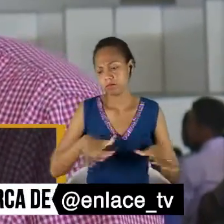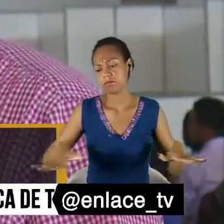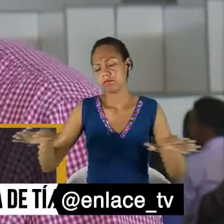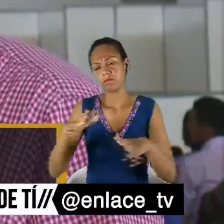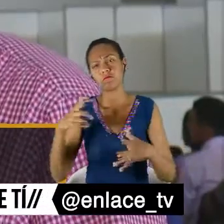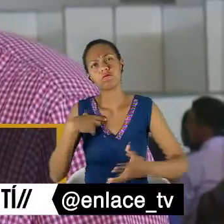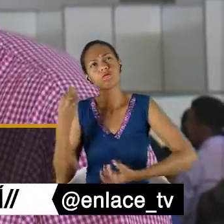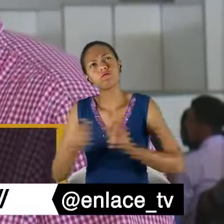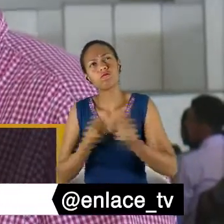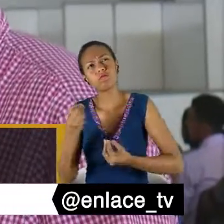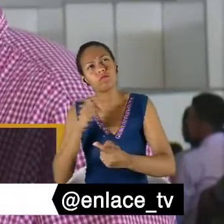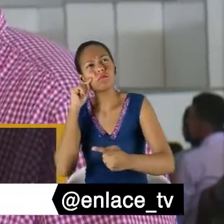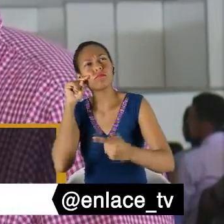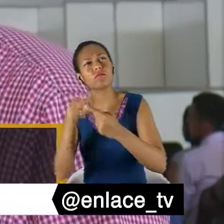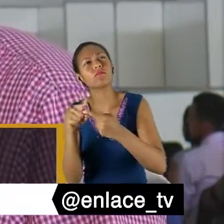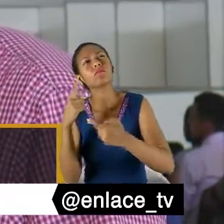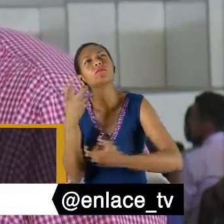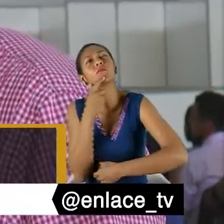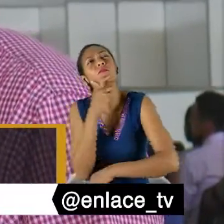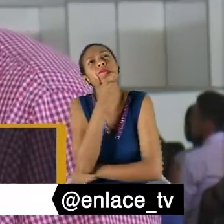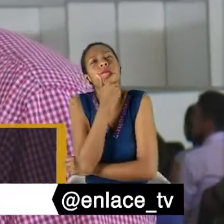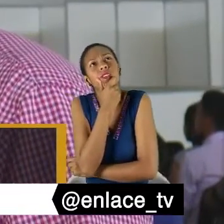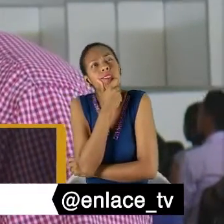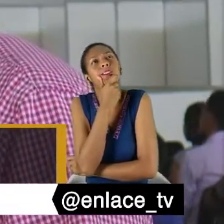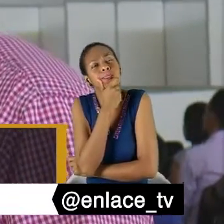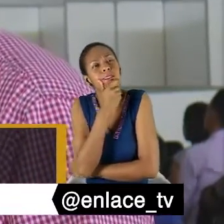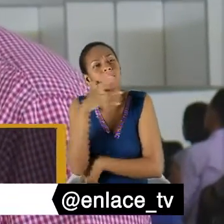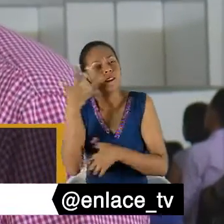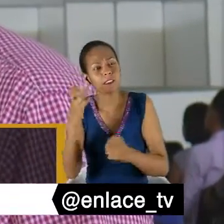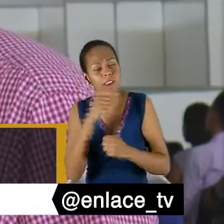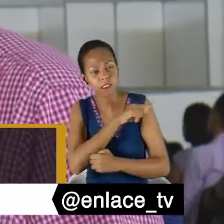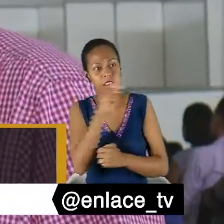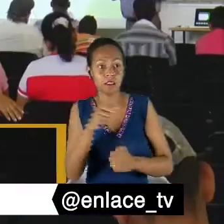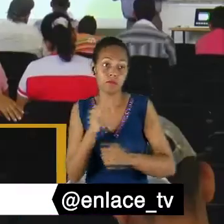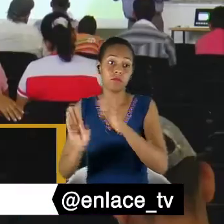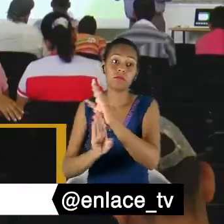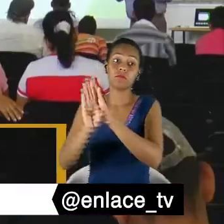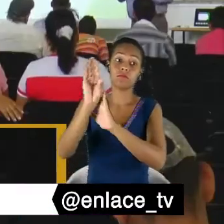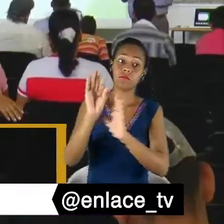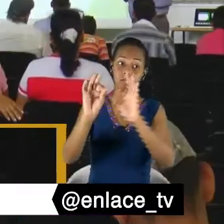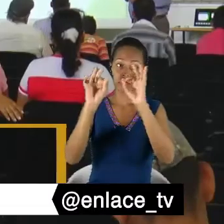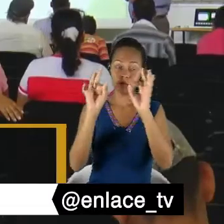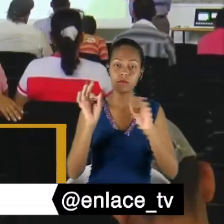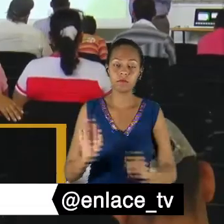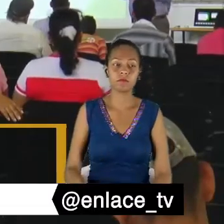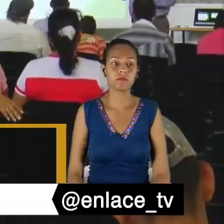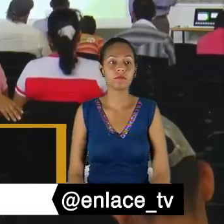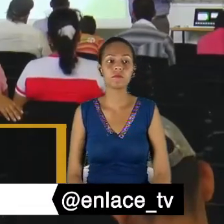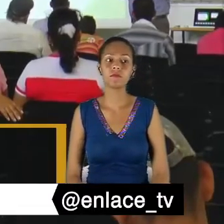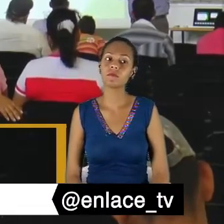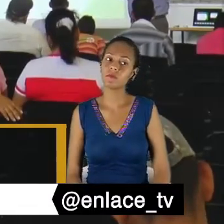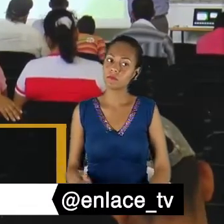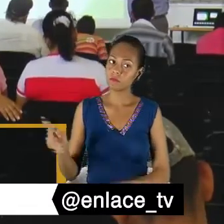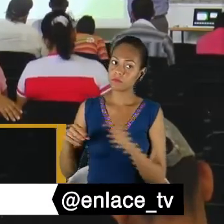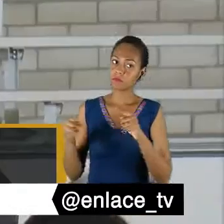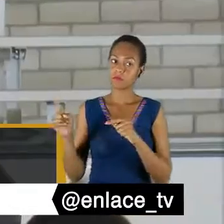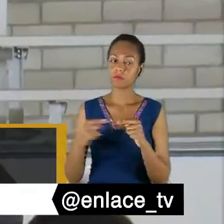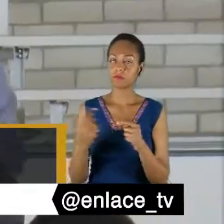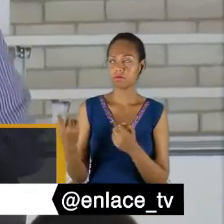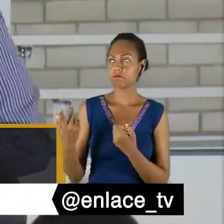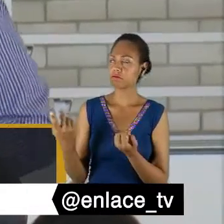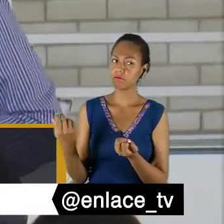una oportunidad de pensarnos y de darle viabilidad a nuestro municipio. Nos han hablado de temas de compensación que usted